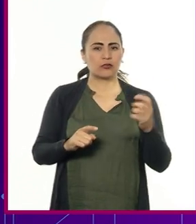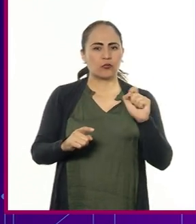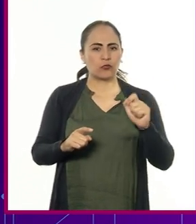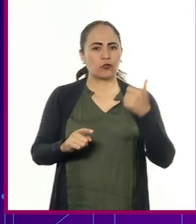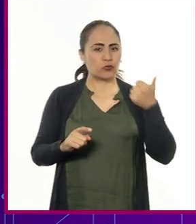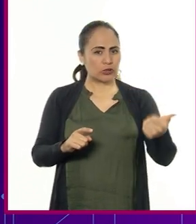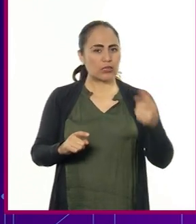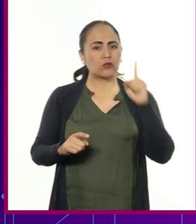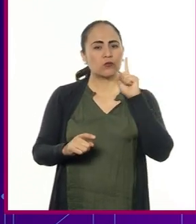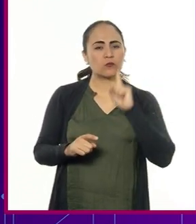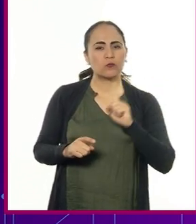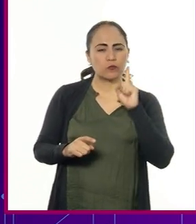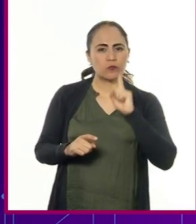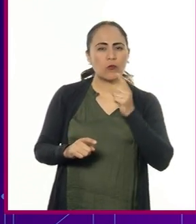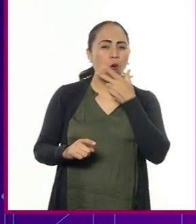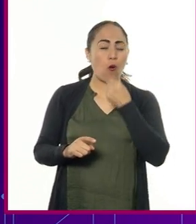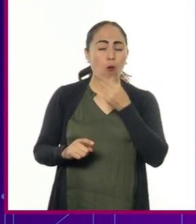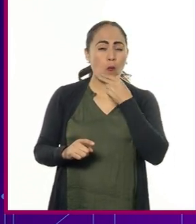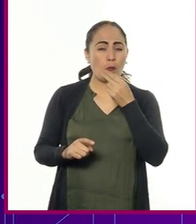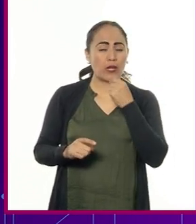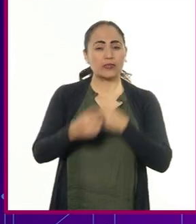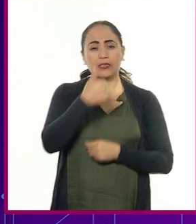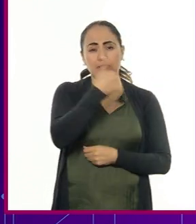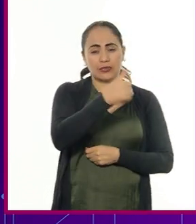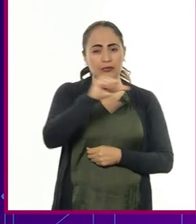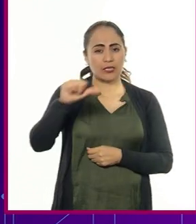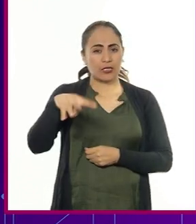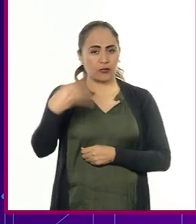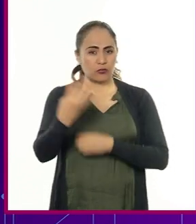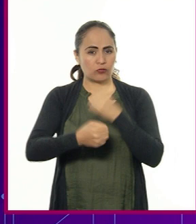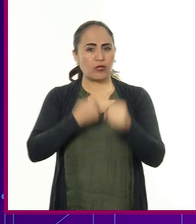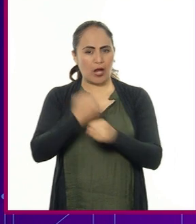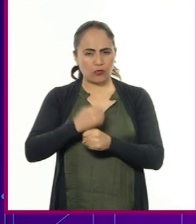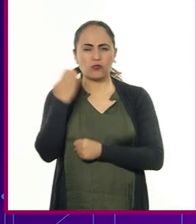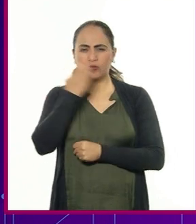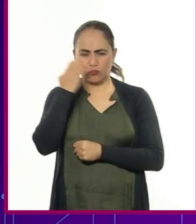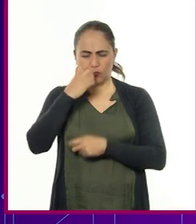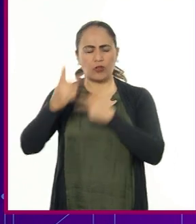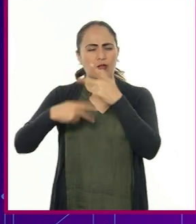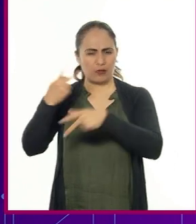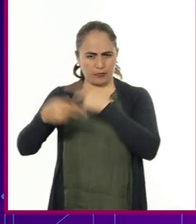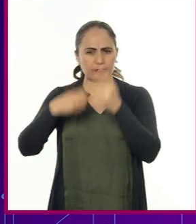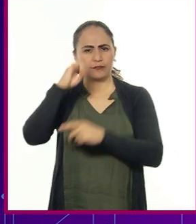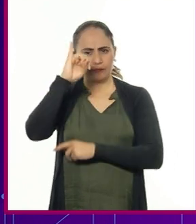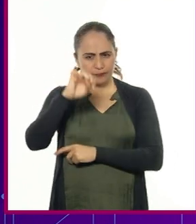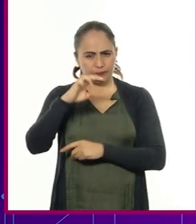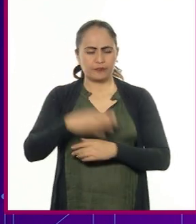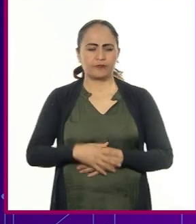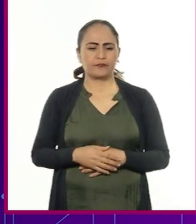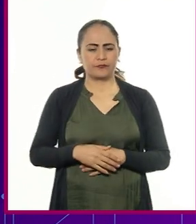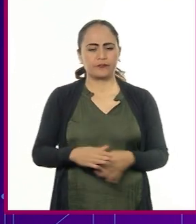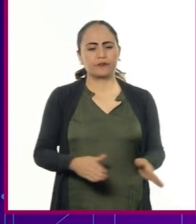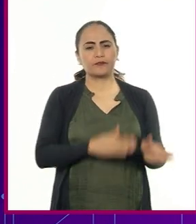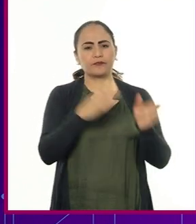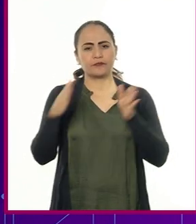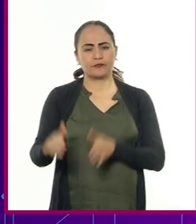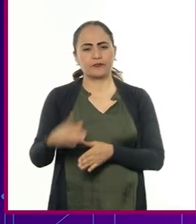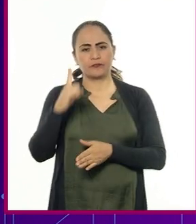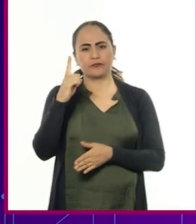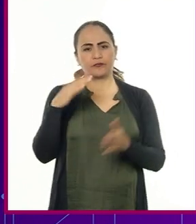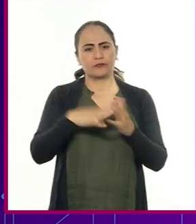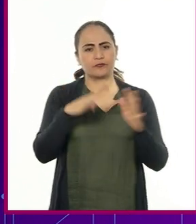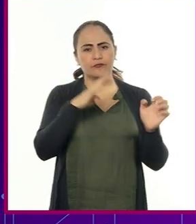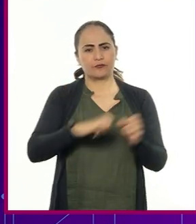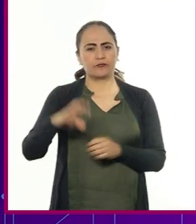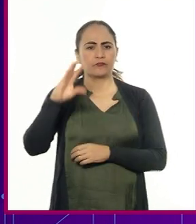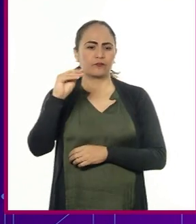65.6% de los niños de 6 a 14 años asistían a la escuela. En 1990, el